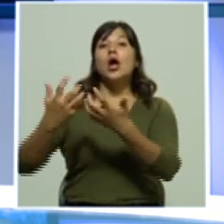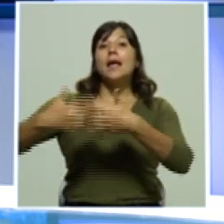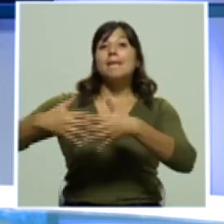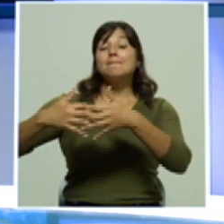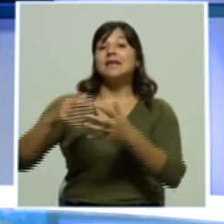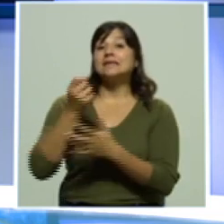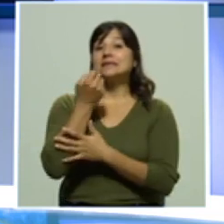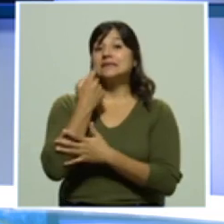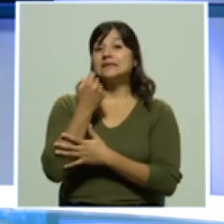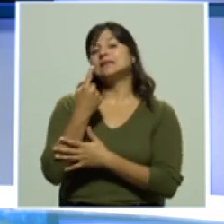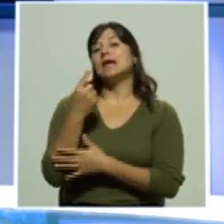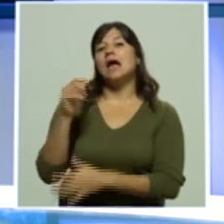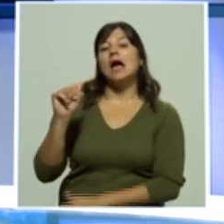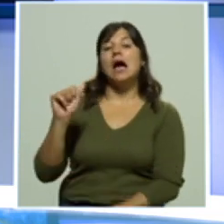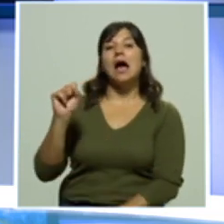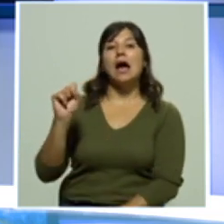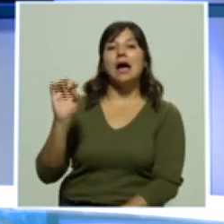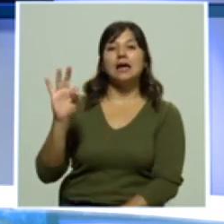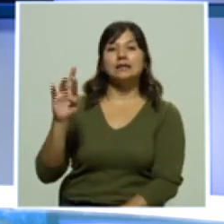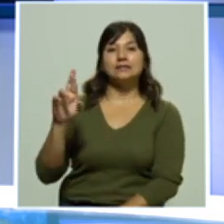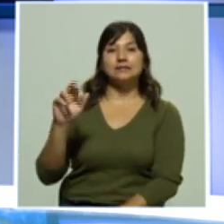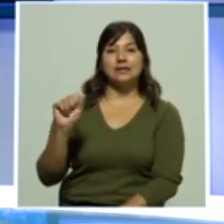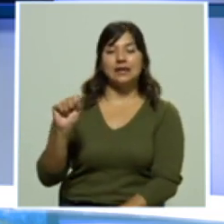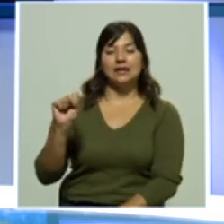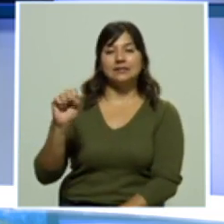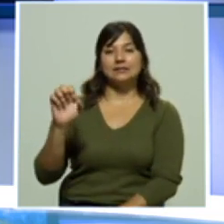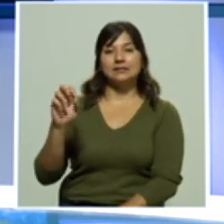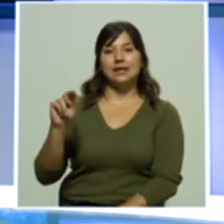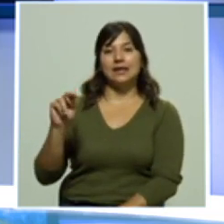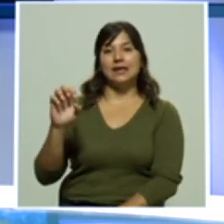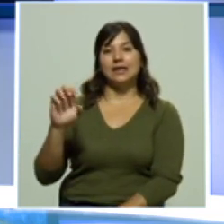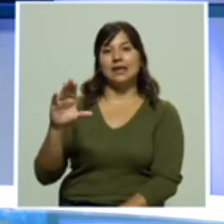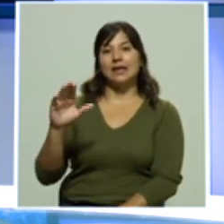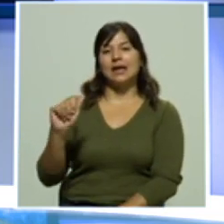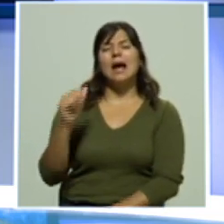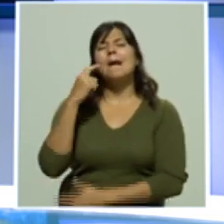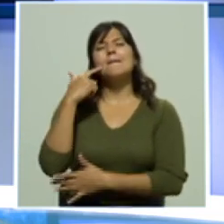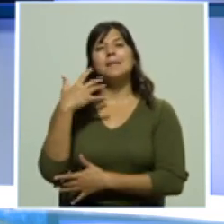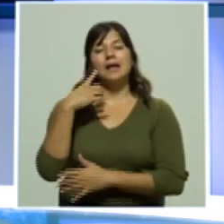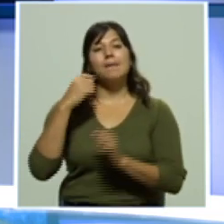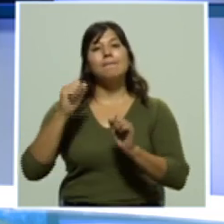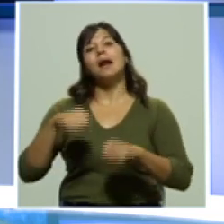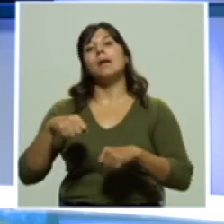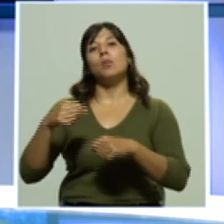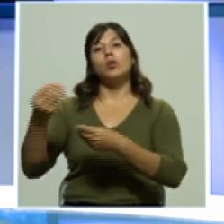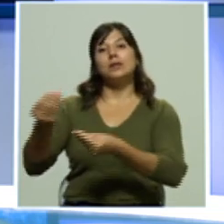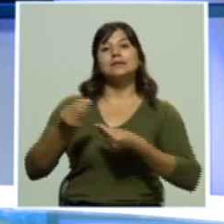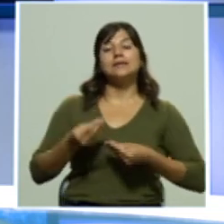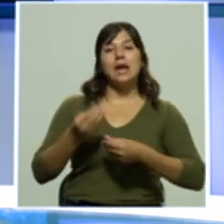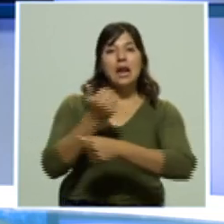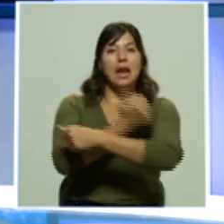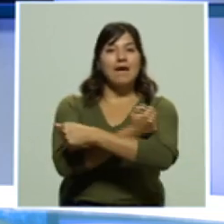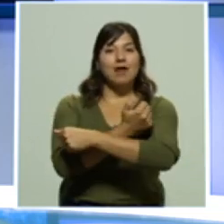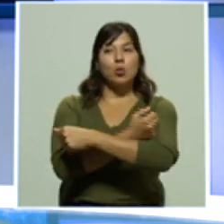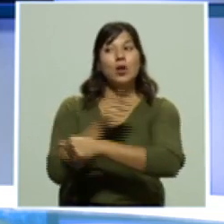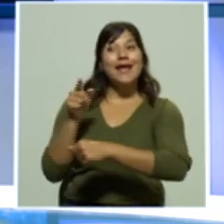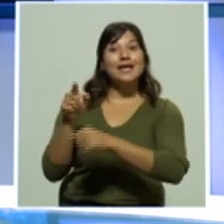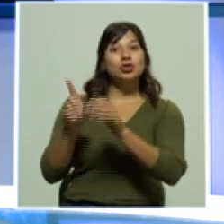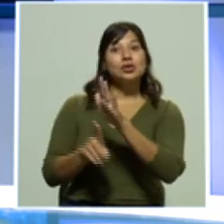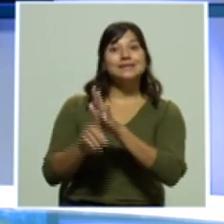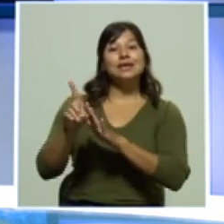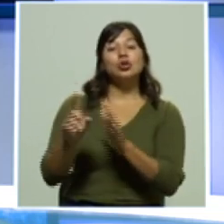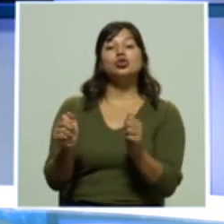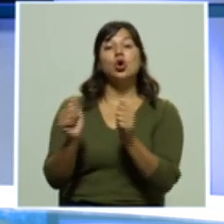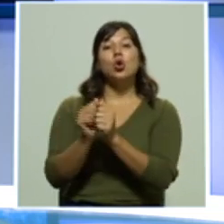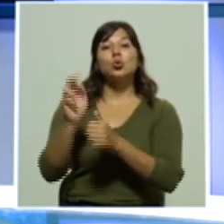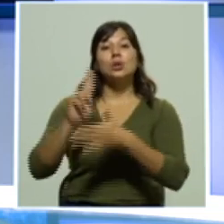farmacéutica AstraZeneca para suministrar la vacuna que está desarrollando junto con la Universidad de